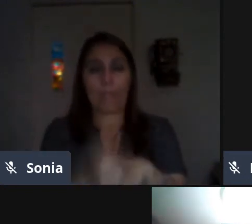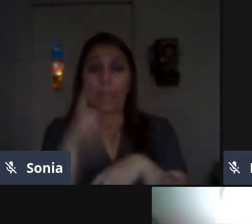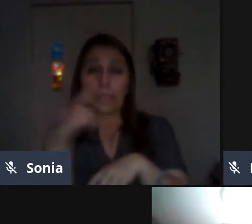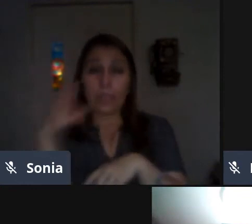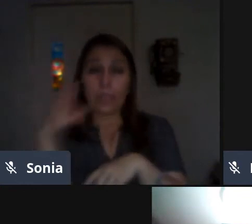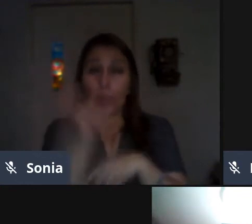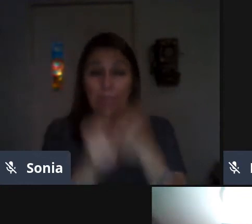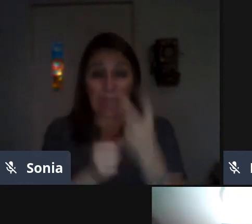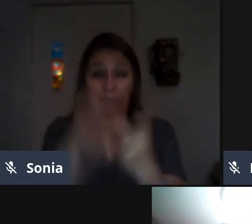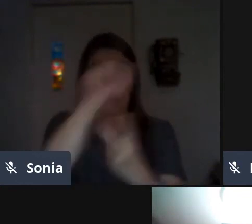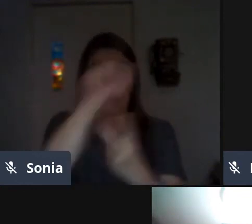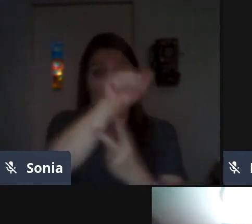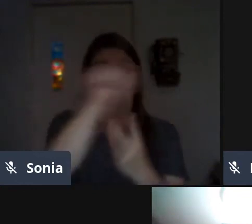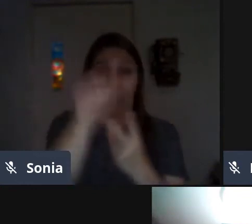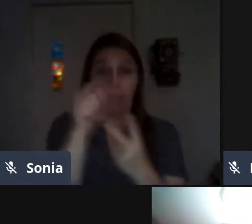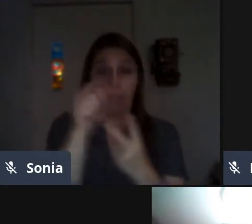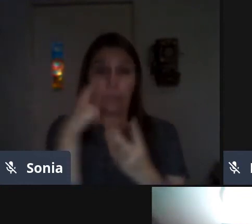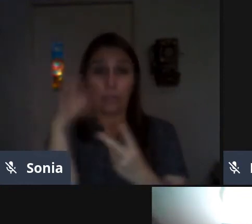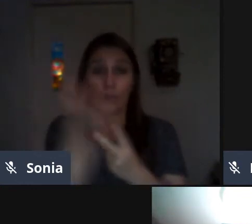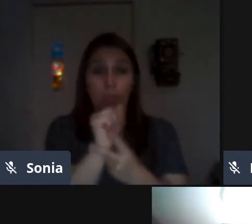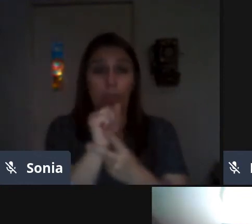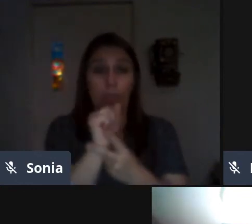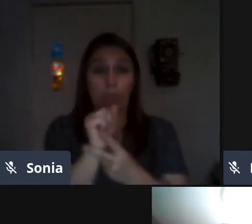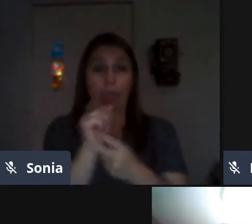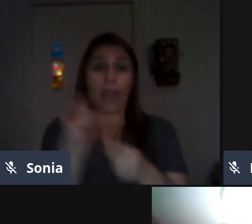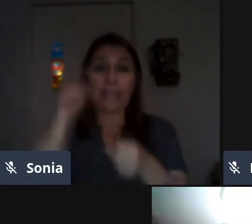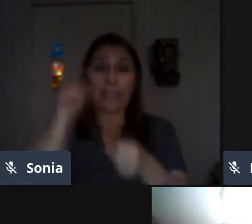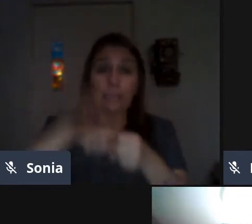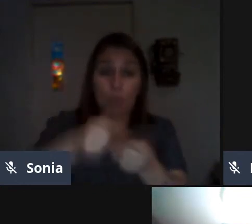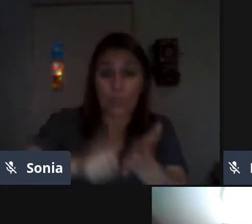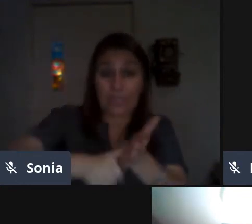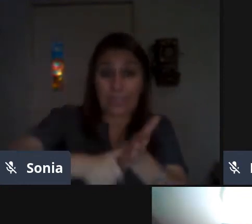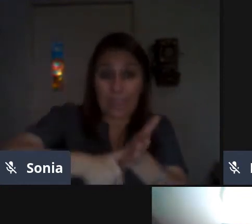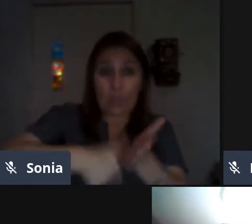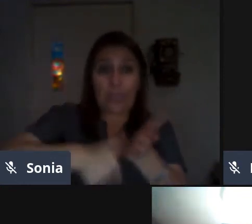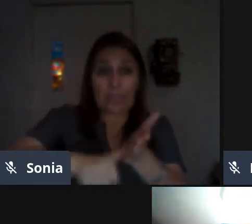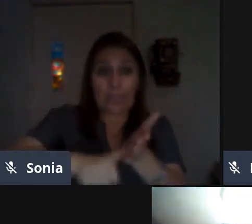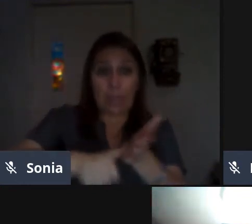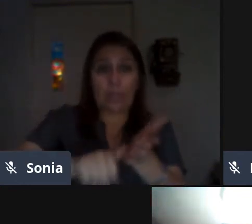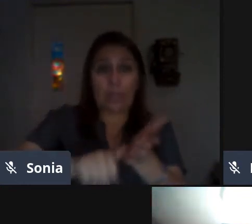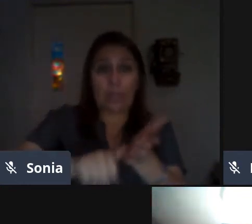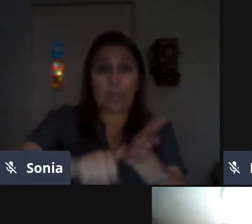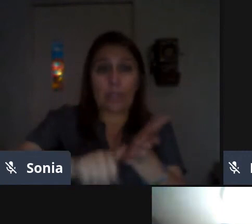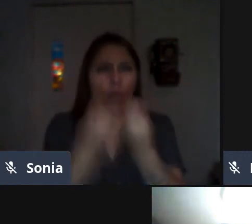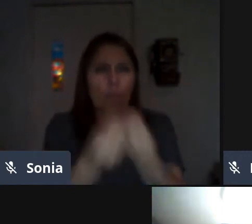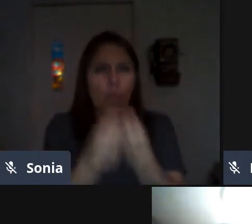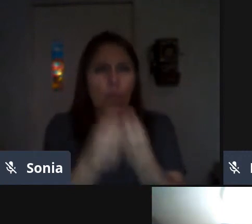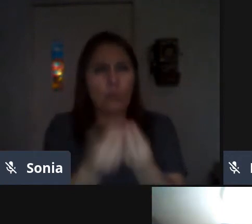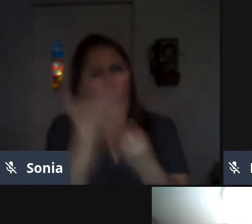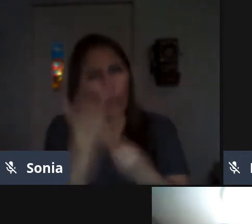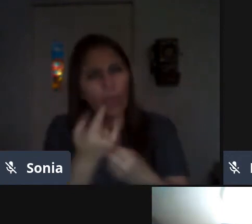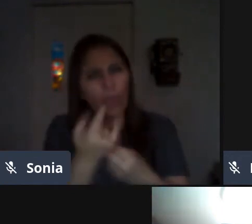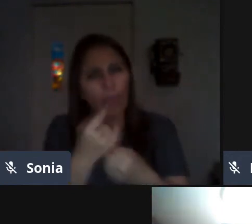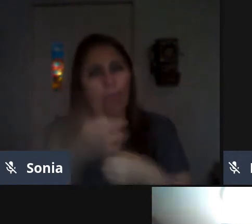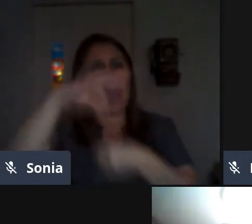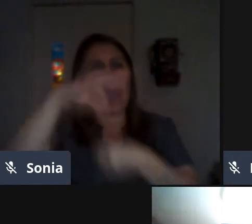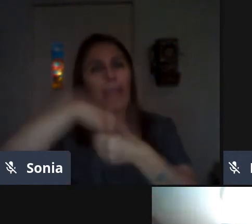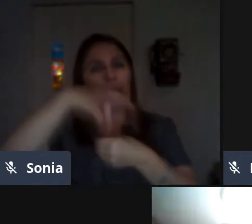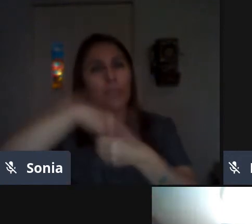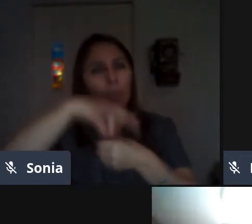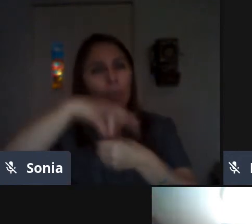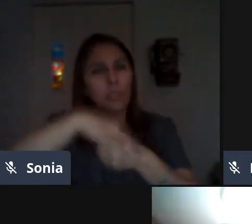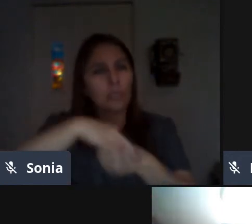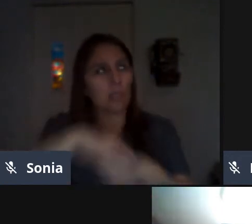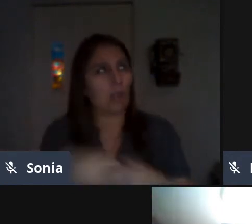la inscripción masiva de cédulas en aras de las elecciones populares llegaban la registraduría y